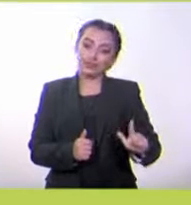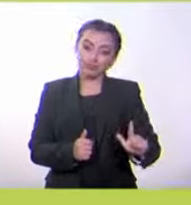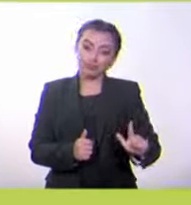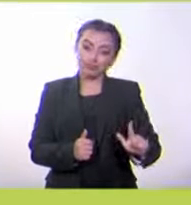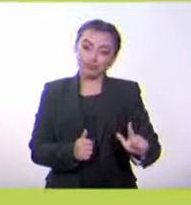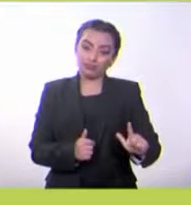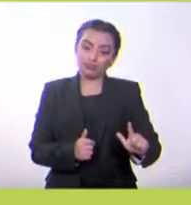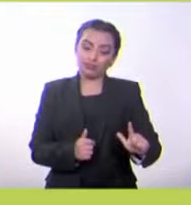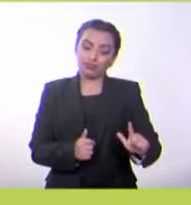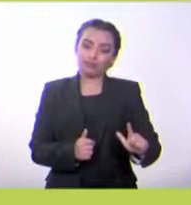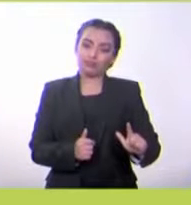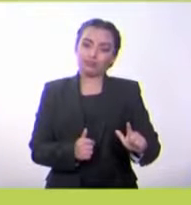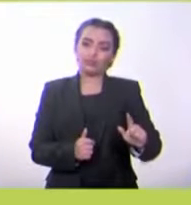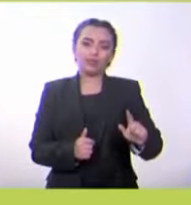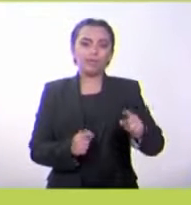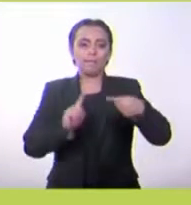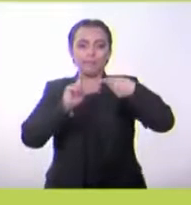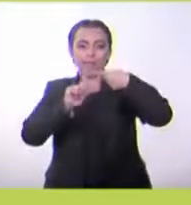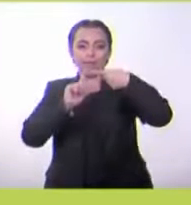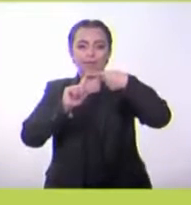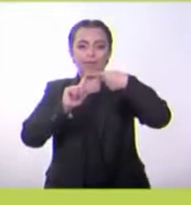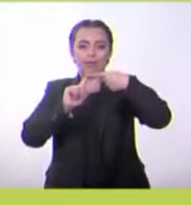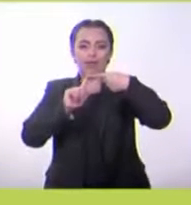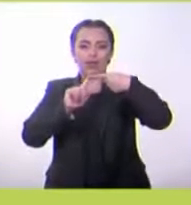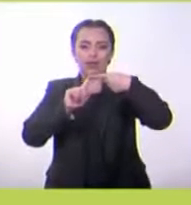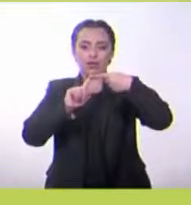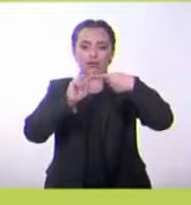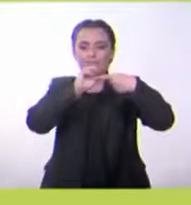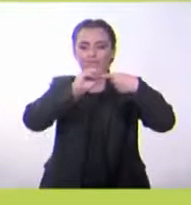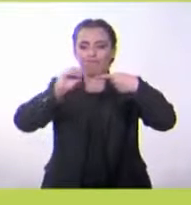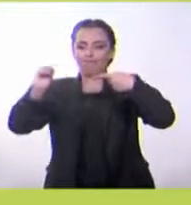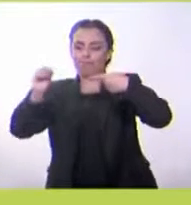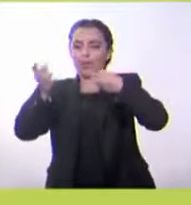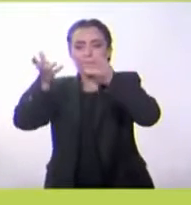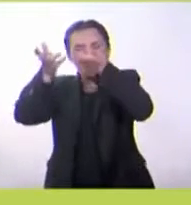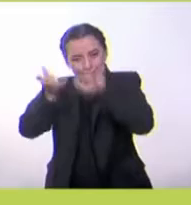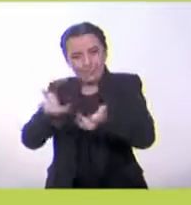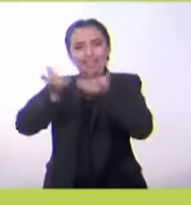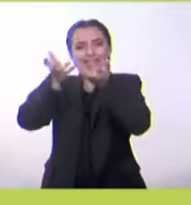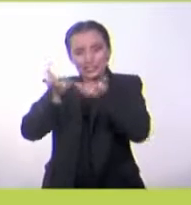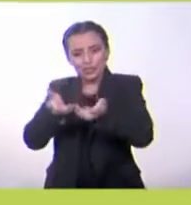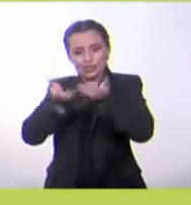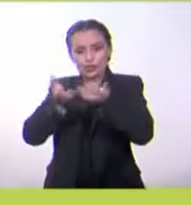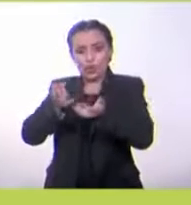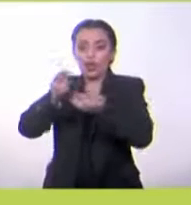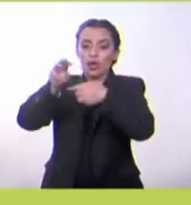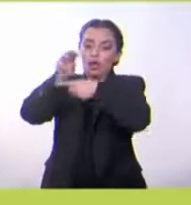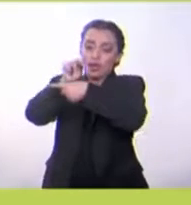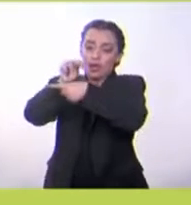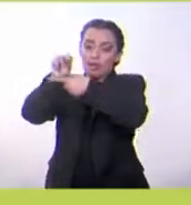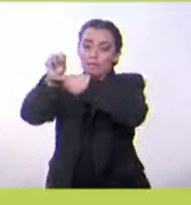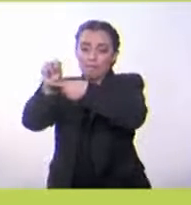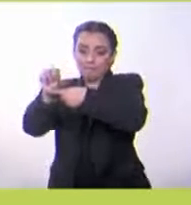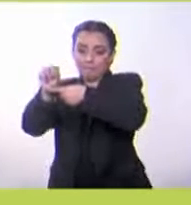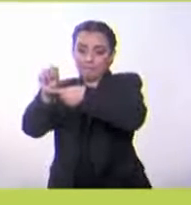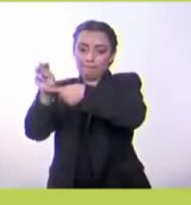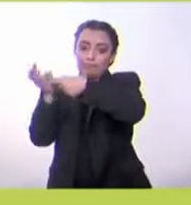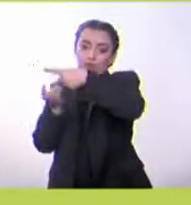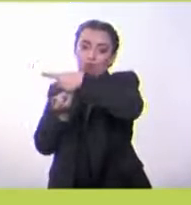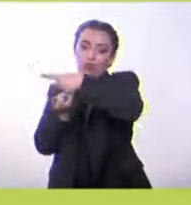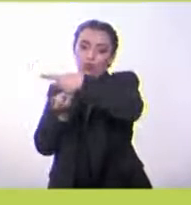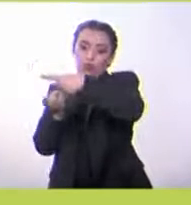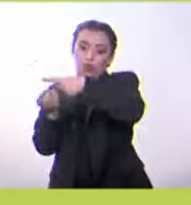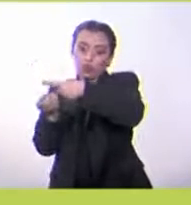el caso de un ácido, el peso equivalente es igual a la masa molar entre el número